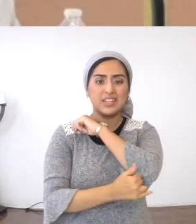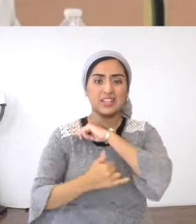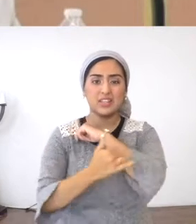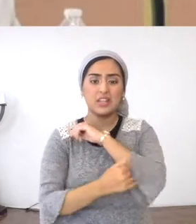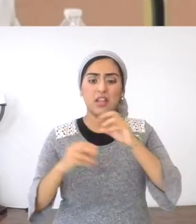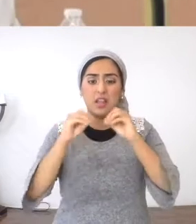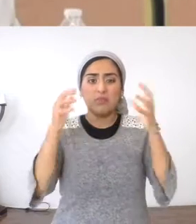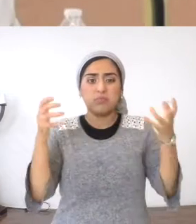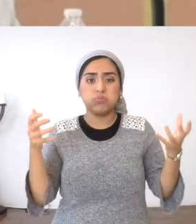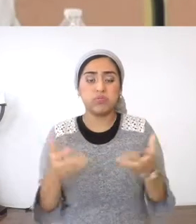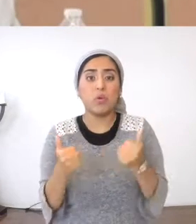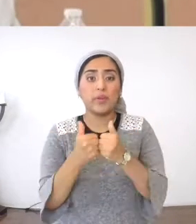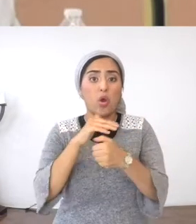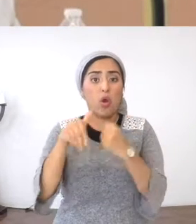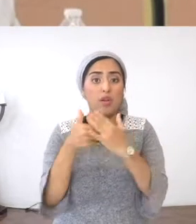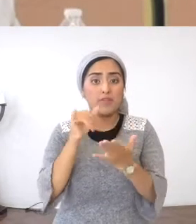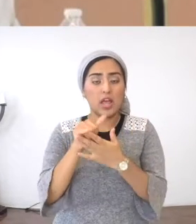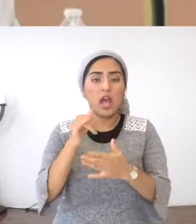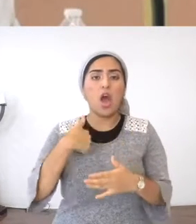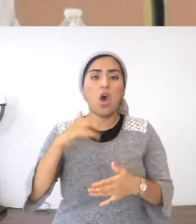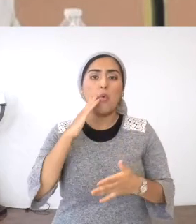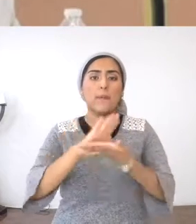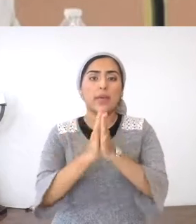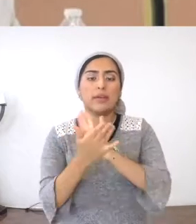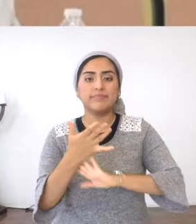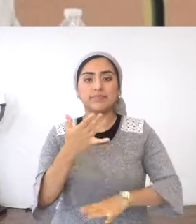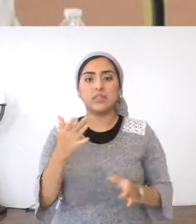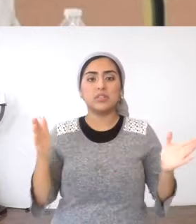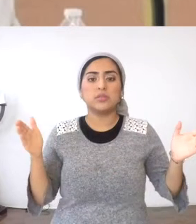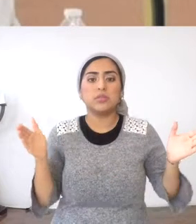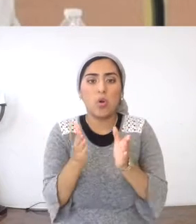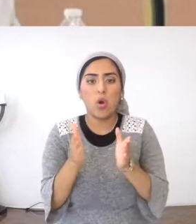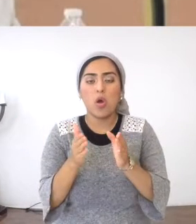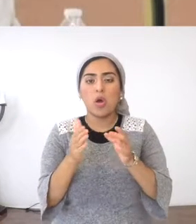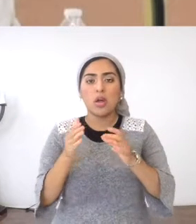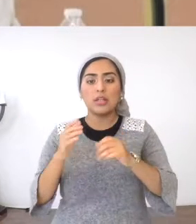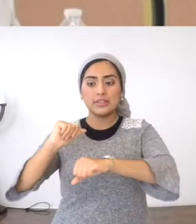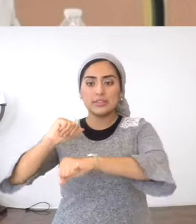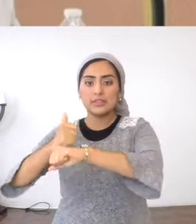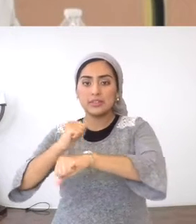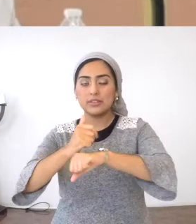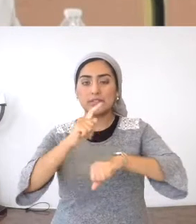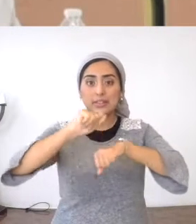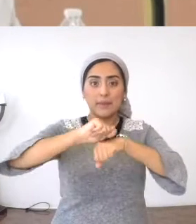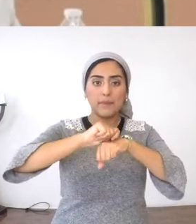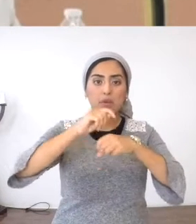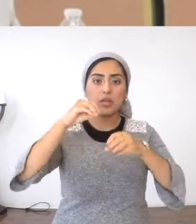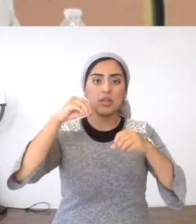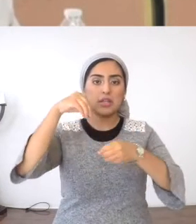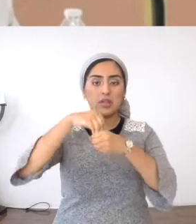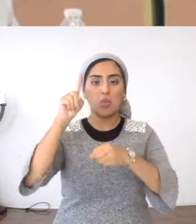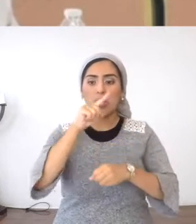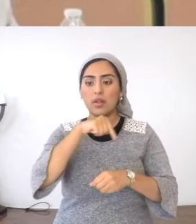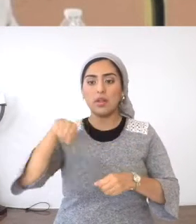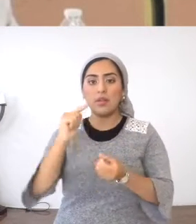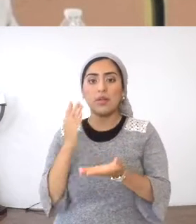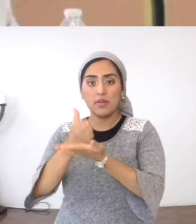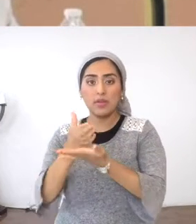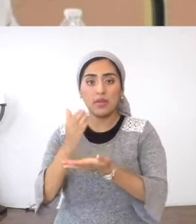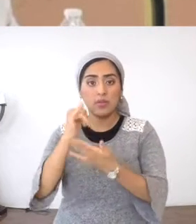naciones Y se les he esparcido Por las tierras Con todo eso Les haré Por un pequeño Mishkan En las tierras A donde lleguen